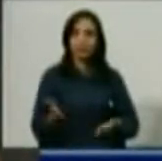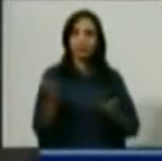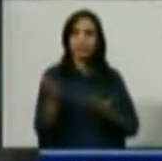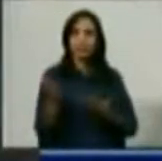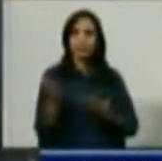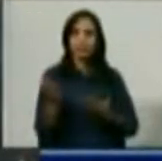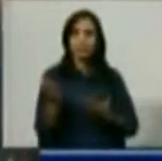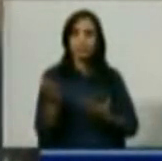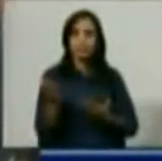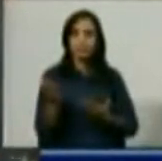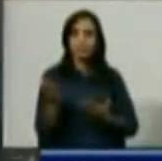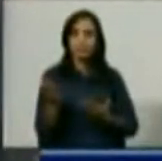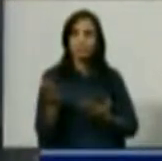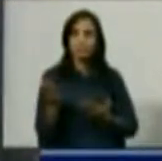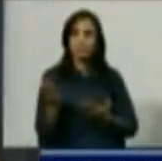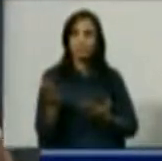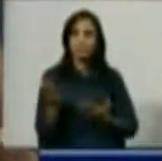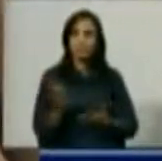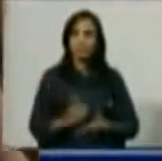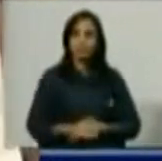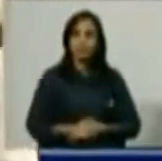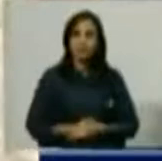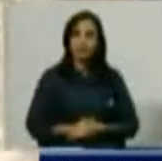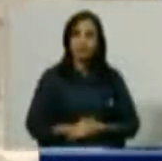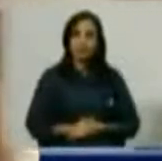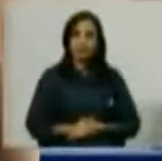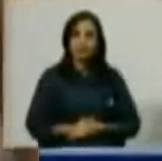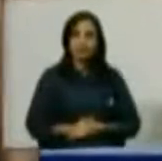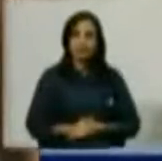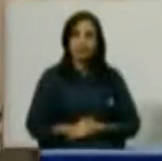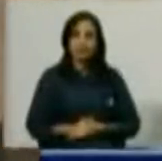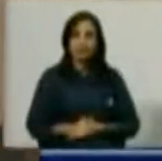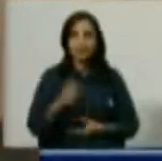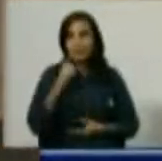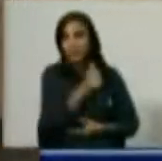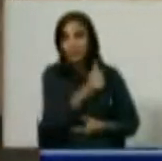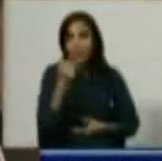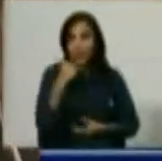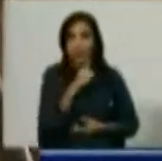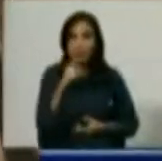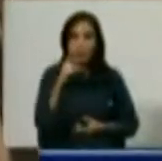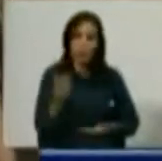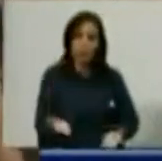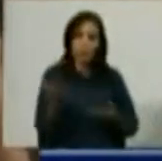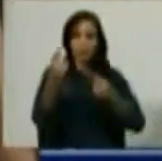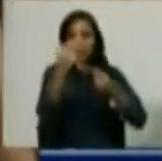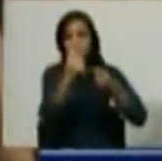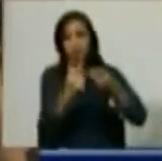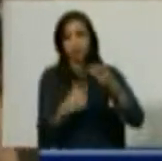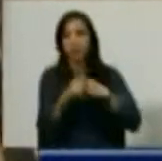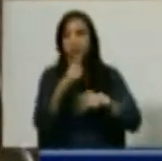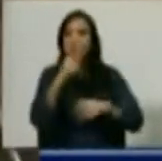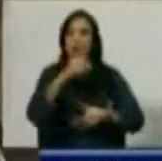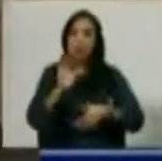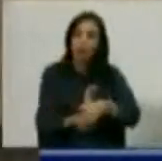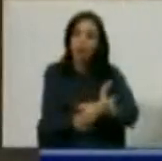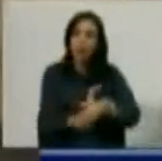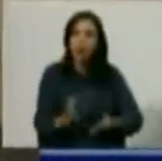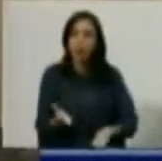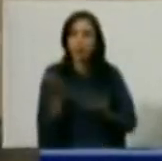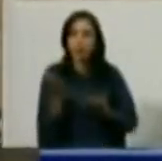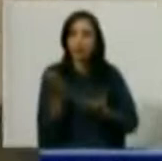Chávez Jorge rosmary segundo brigadiel Chávez Jorge rosmel segundo brigadiel Sánchez